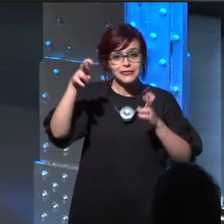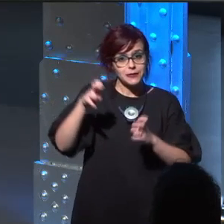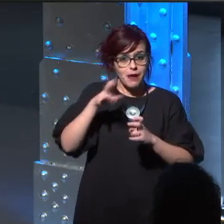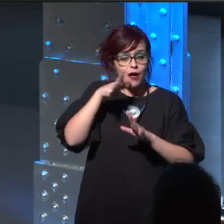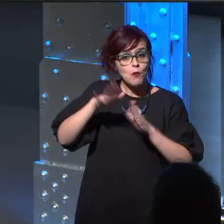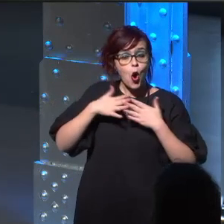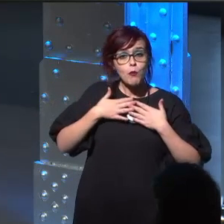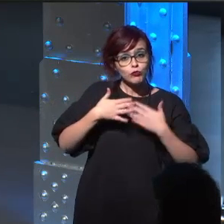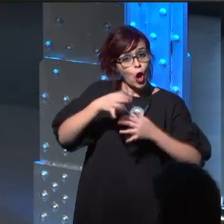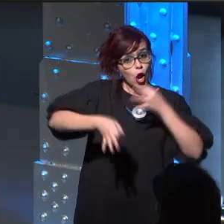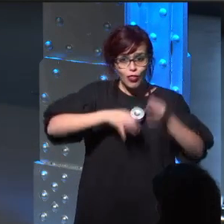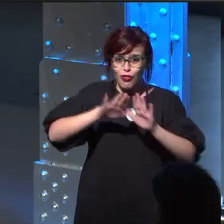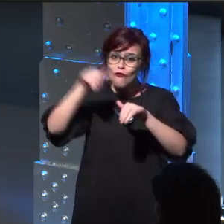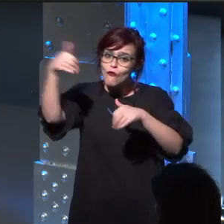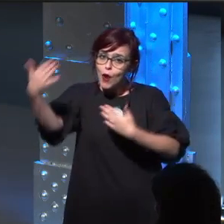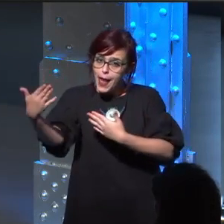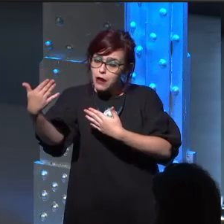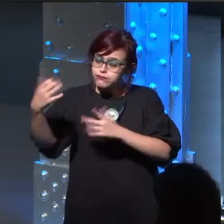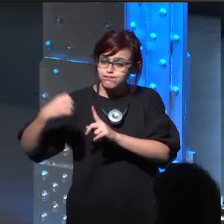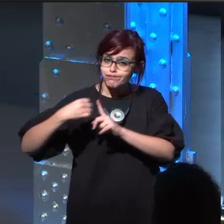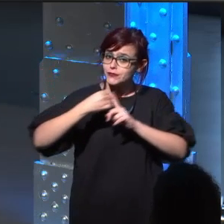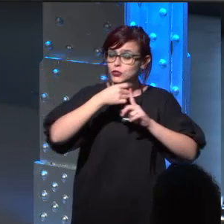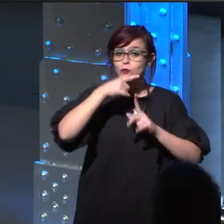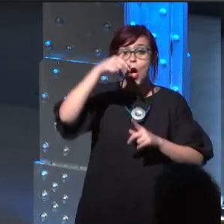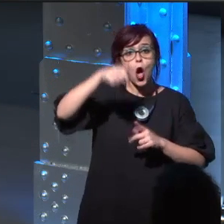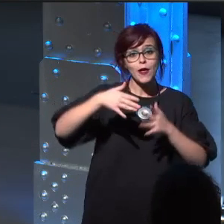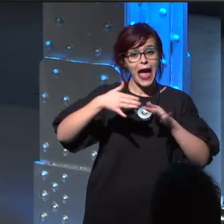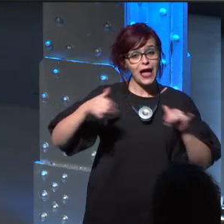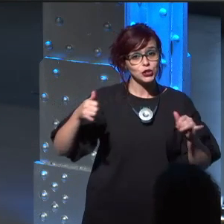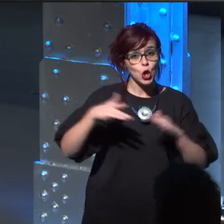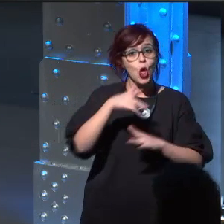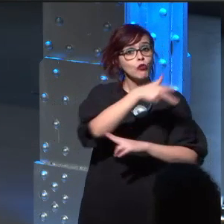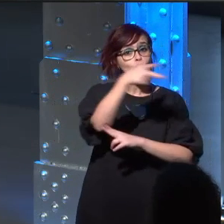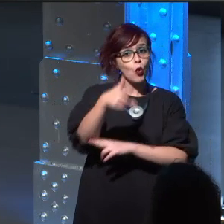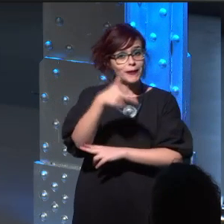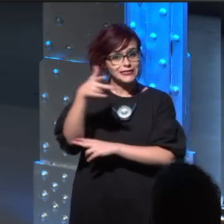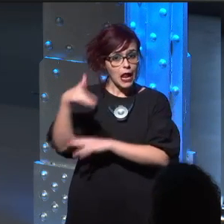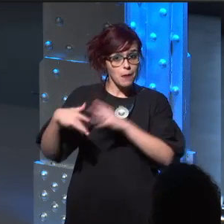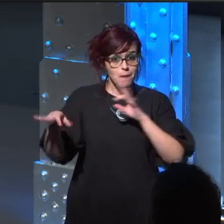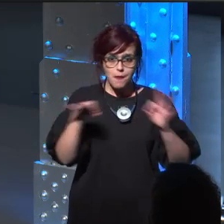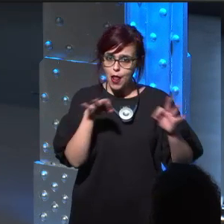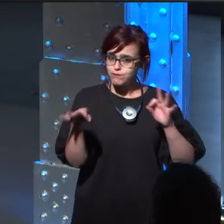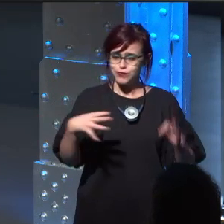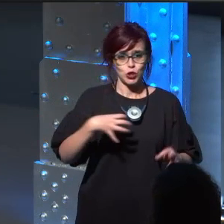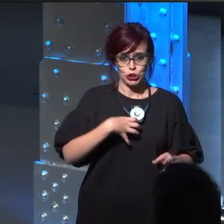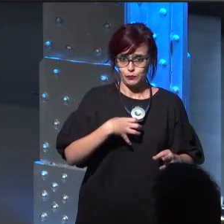ajenos a la voluntad de la organización de este acto, no va a ser posible emitir el documental que estaba previsto.